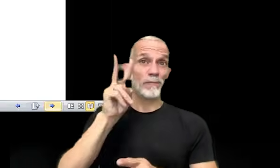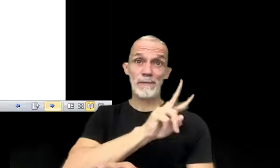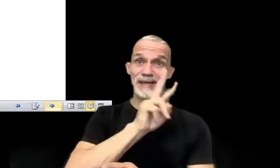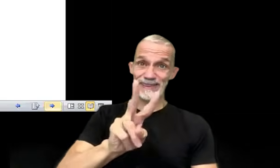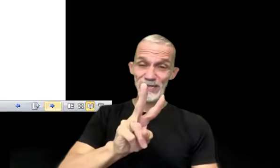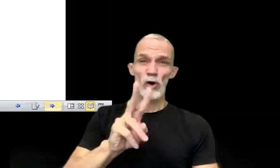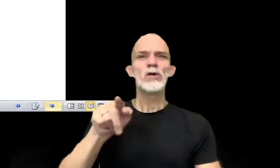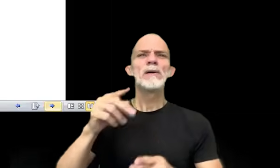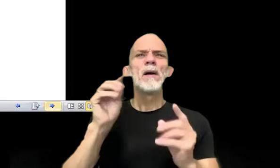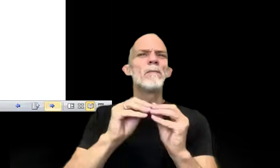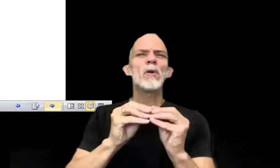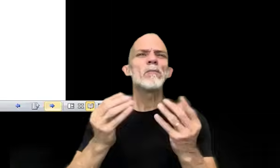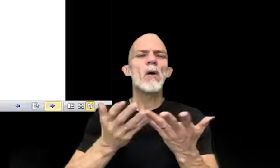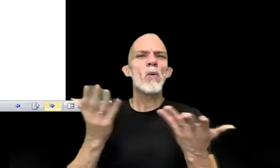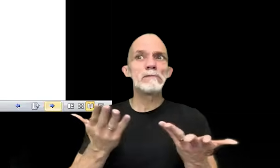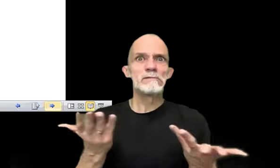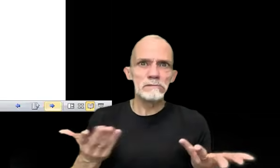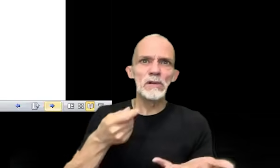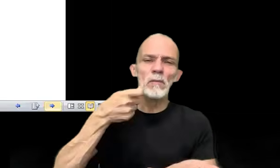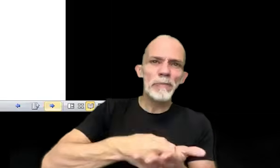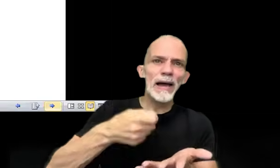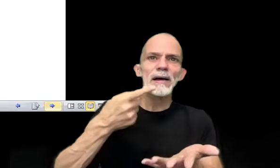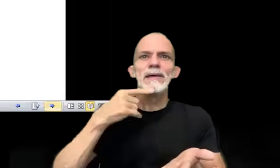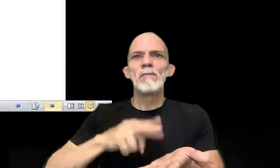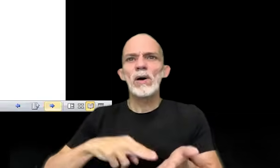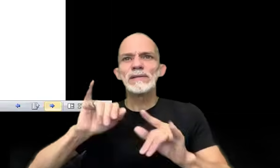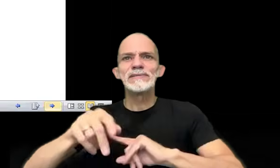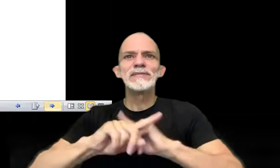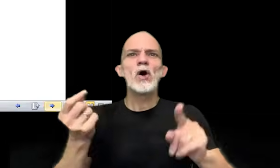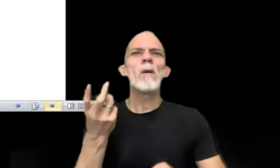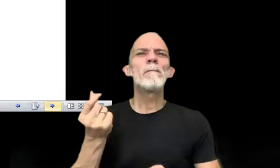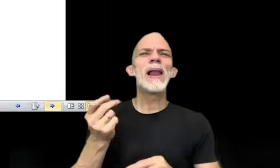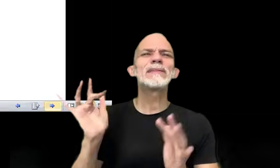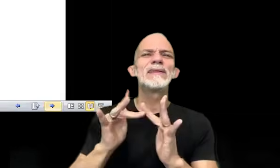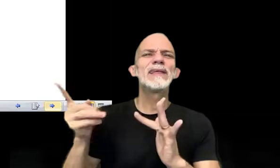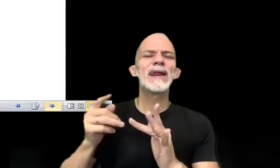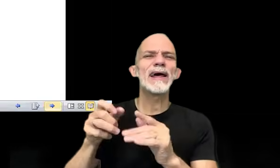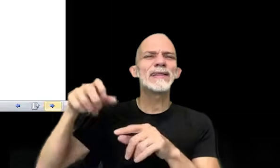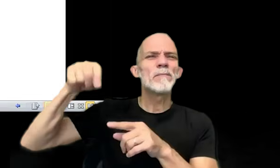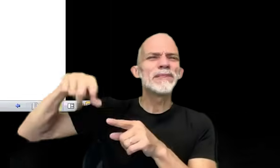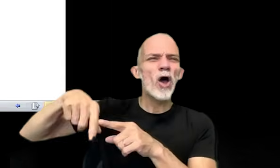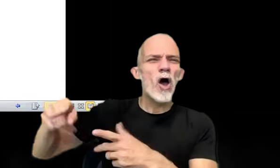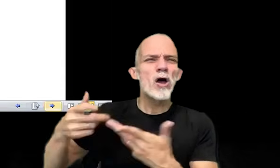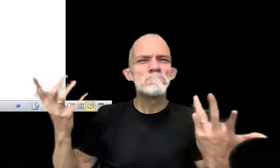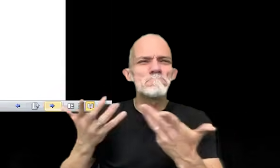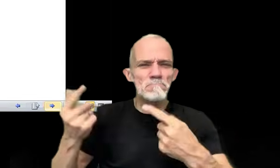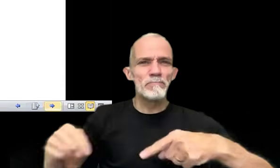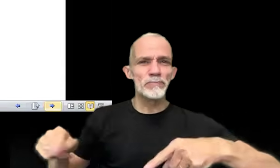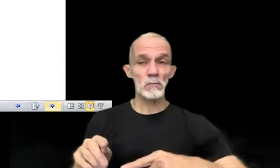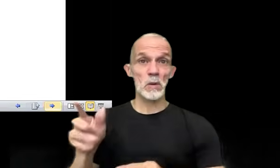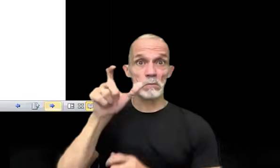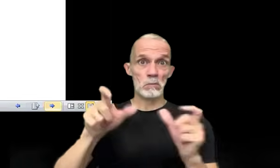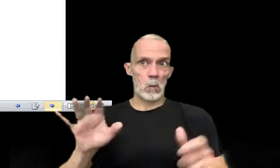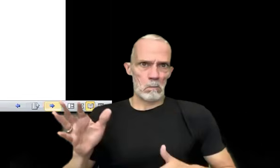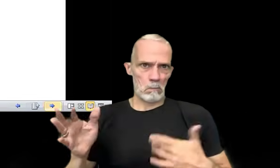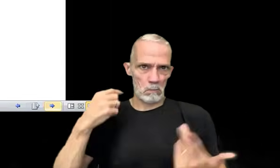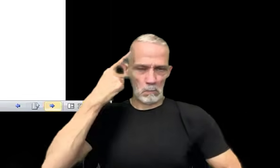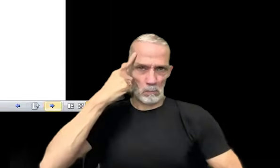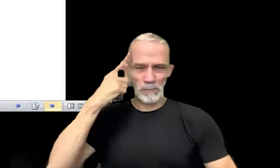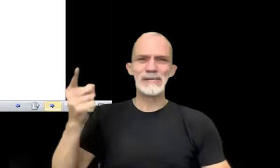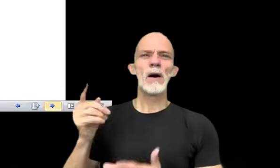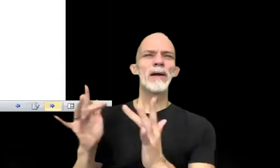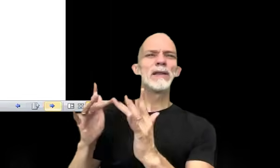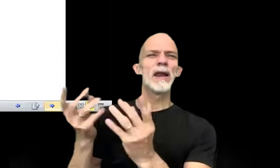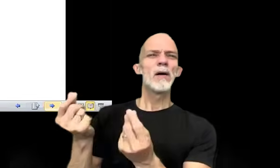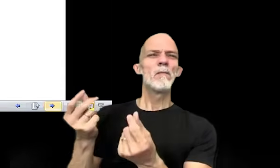2022, teníamos el problema de la gravabilidad o no de los criptoactivos. Recuerden que muchos contribuyentes